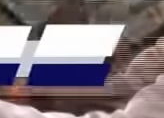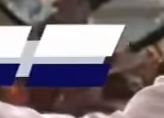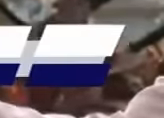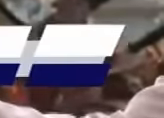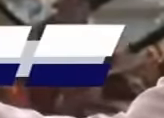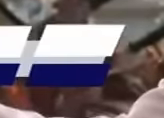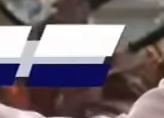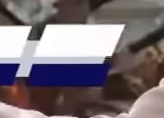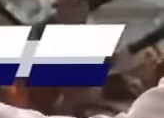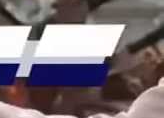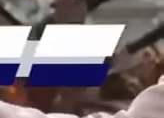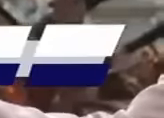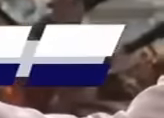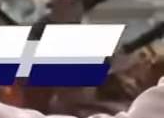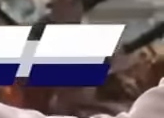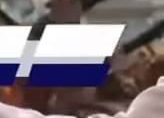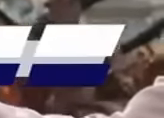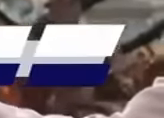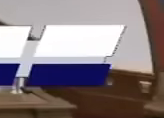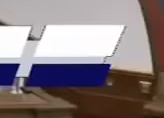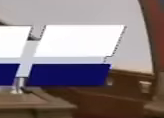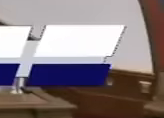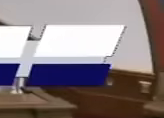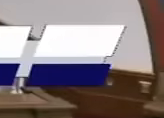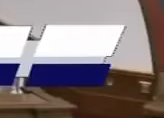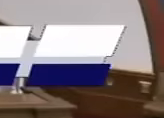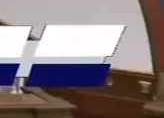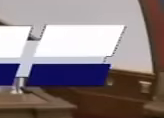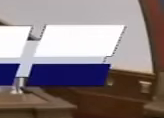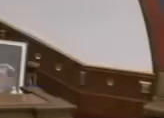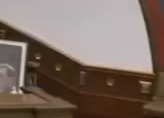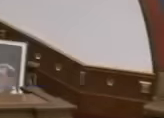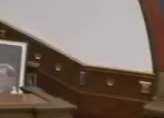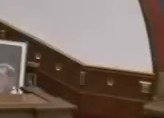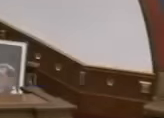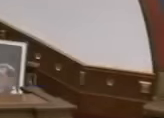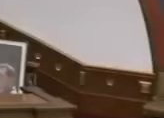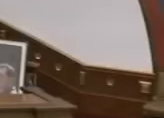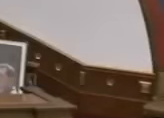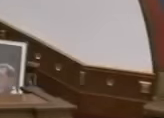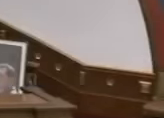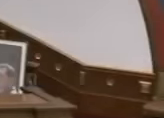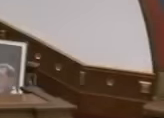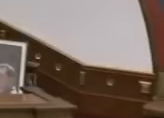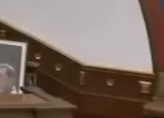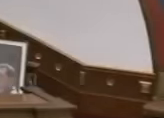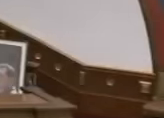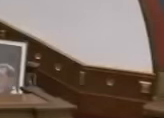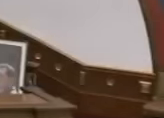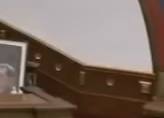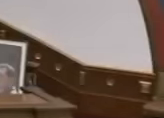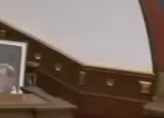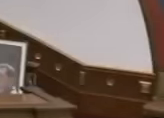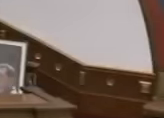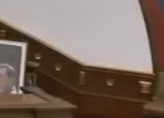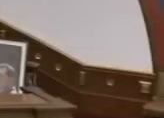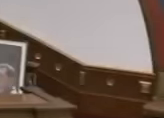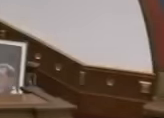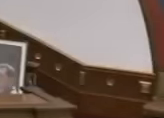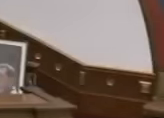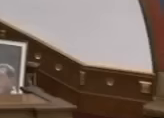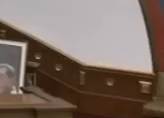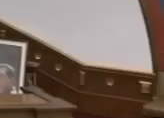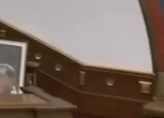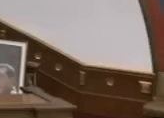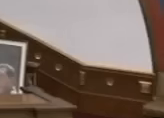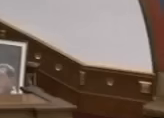Ecuador. Nosotros tenemos afecto por el pueblo ecuatoriano, pero también entendemos que es hora de poder nosotros